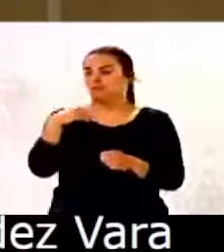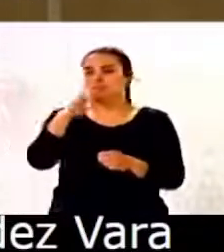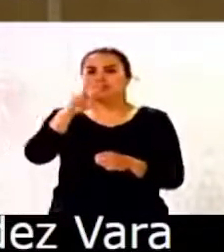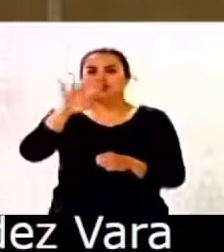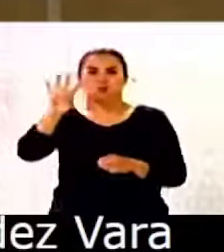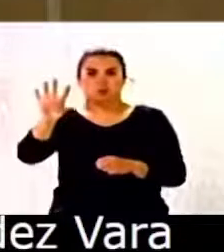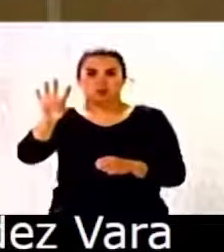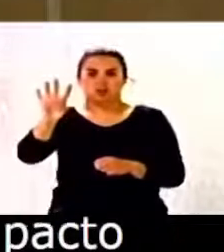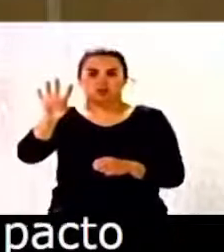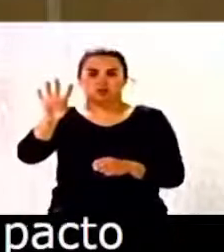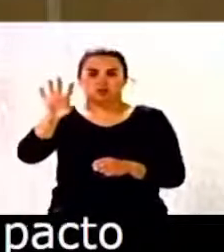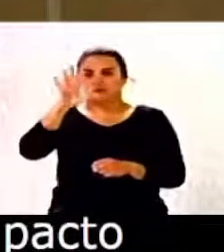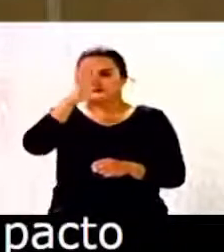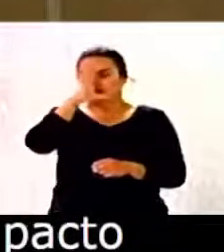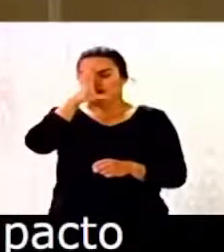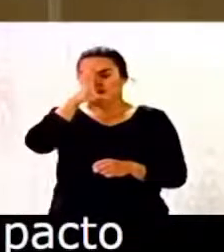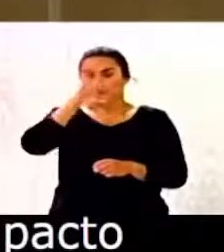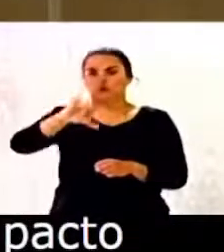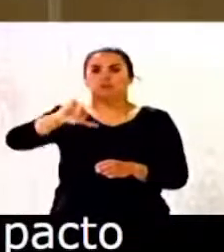24 el